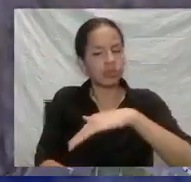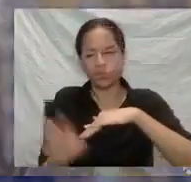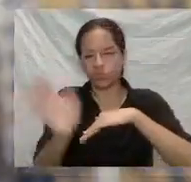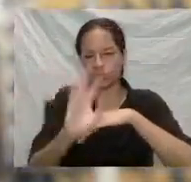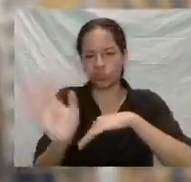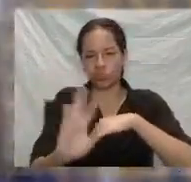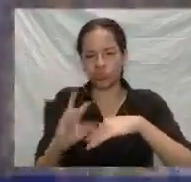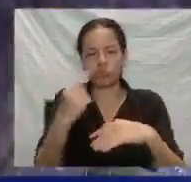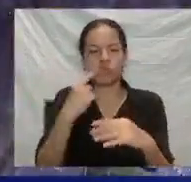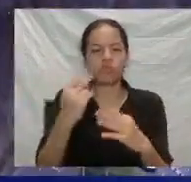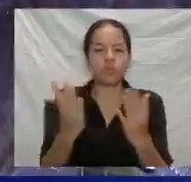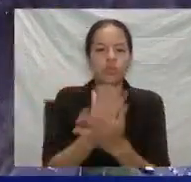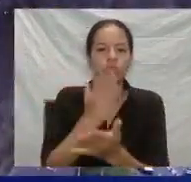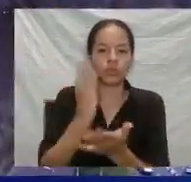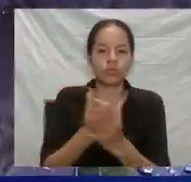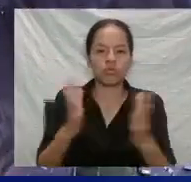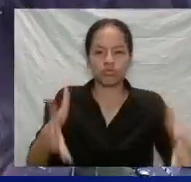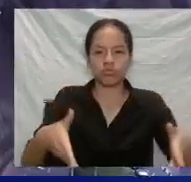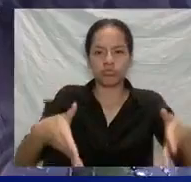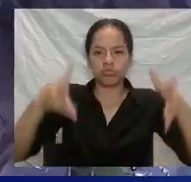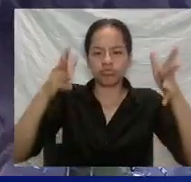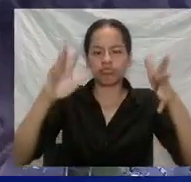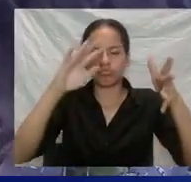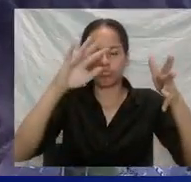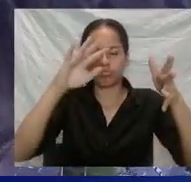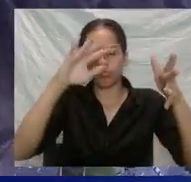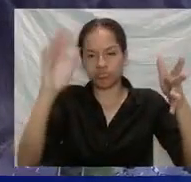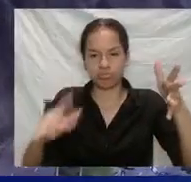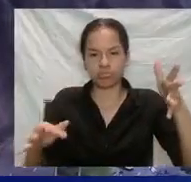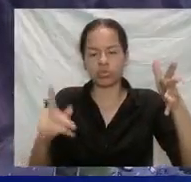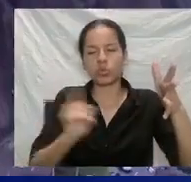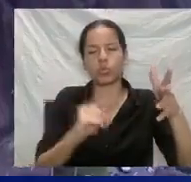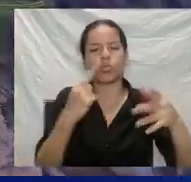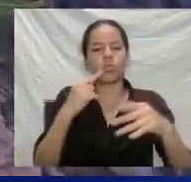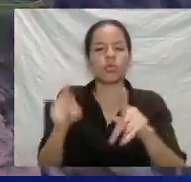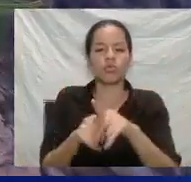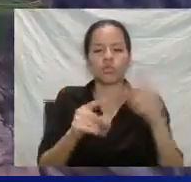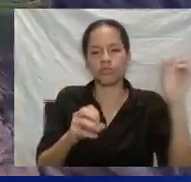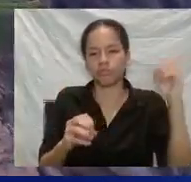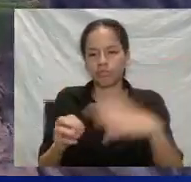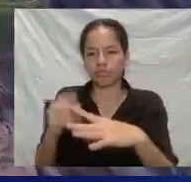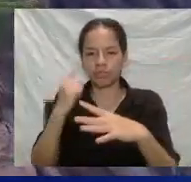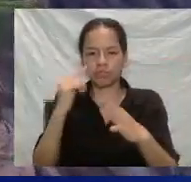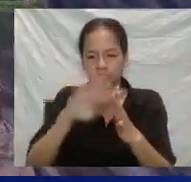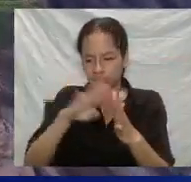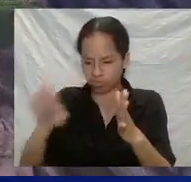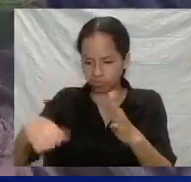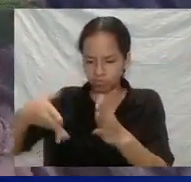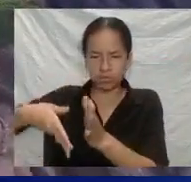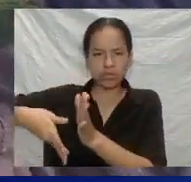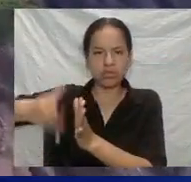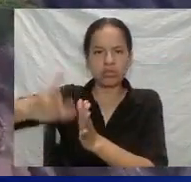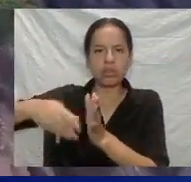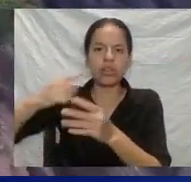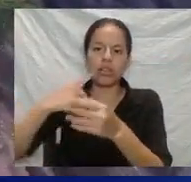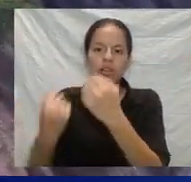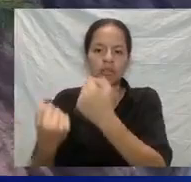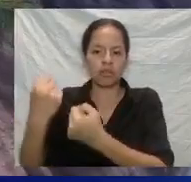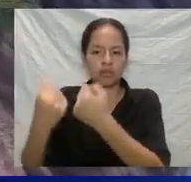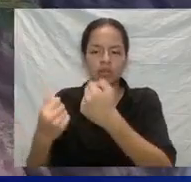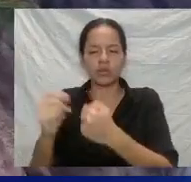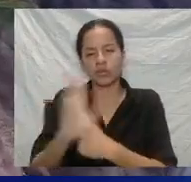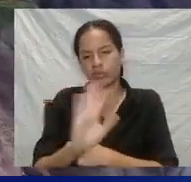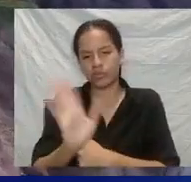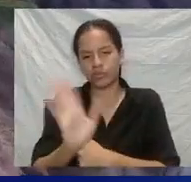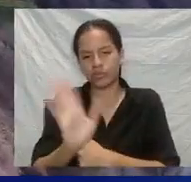superior del talud como el círculo del circuito de playas que se encuentra justo en la parte inferior hay que considerar que además hay una